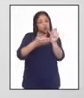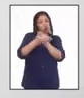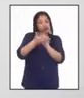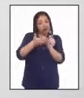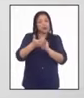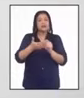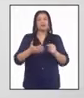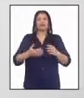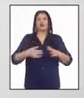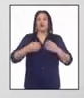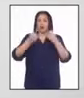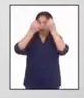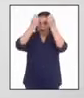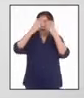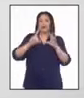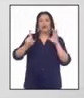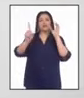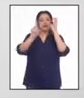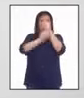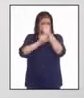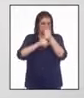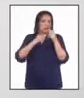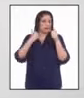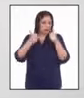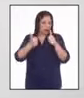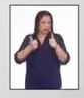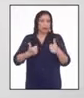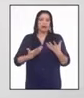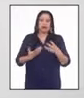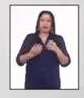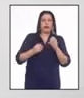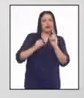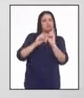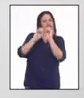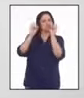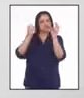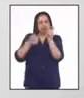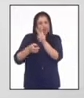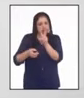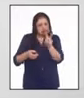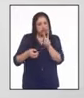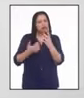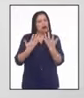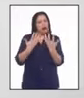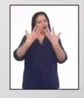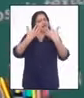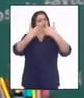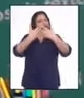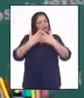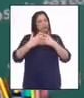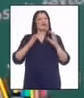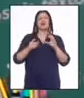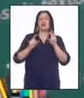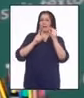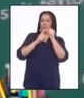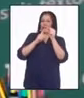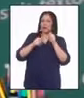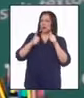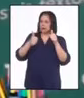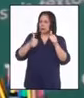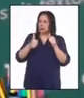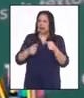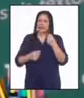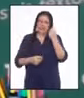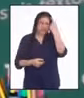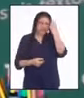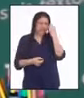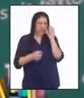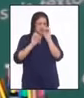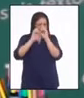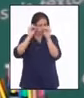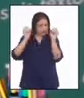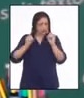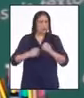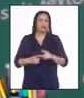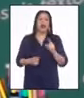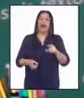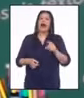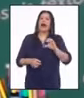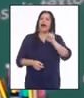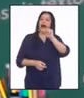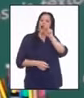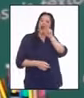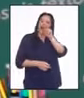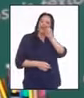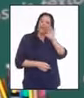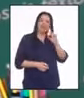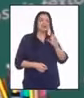propósito, sea adecuado, coherente y tenga cohesión. Andrés, desde Ancash, dice que ha visto que